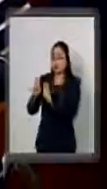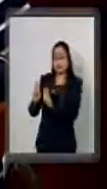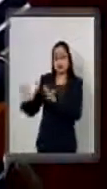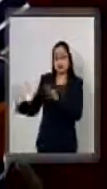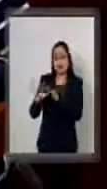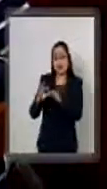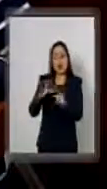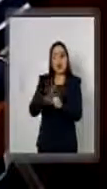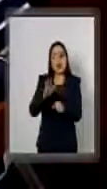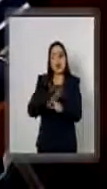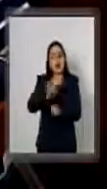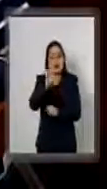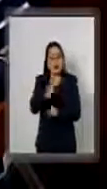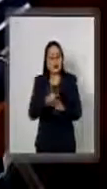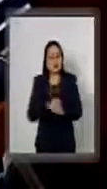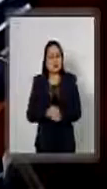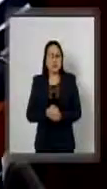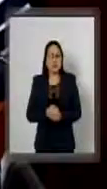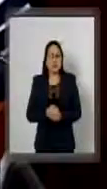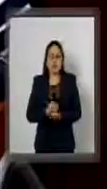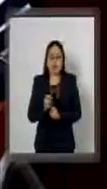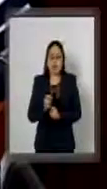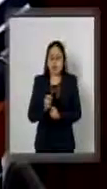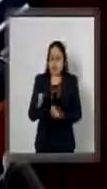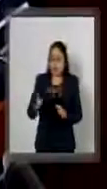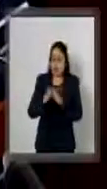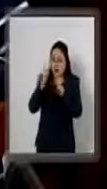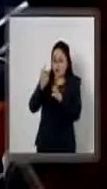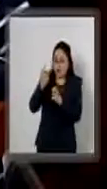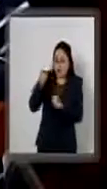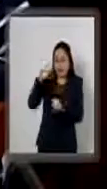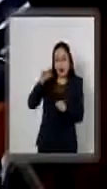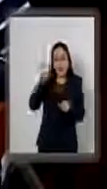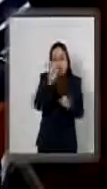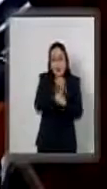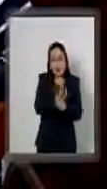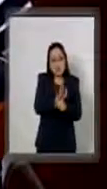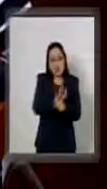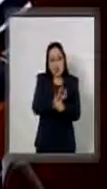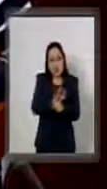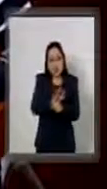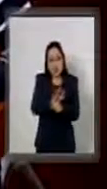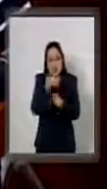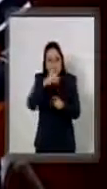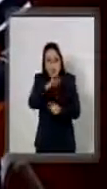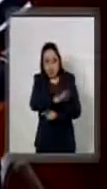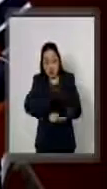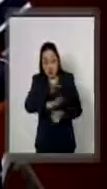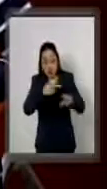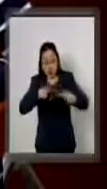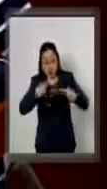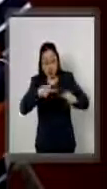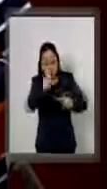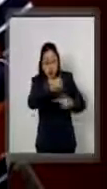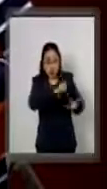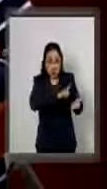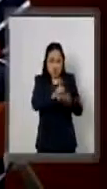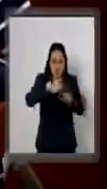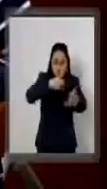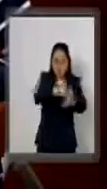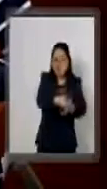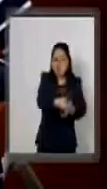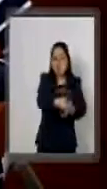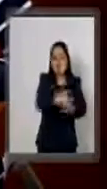legítima se usa a favor, nunca en contra de los derechos. De